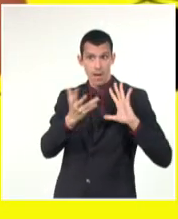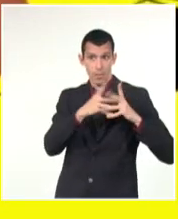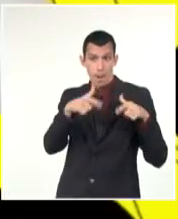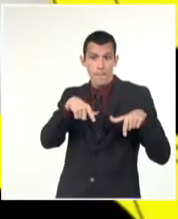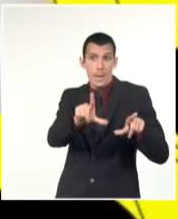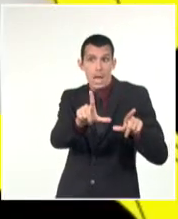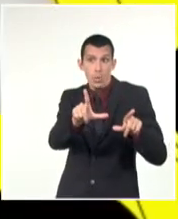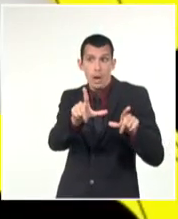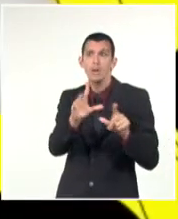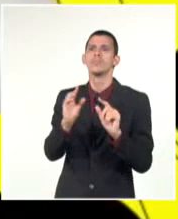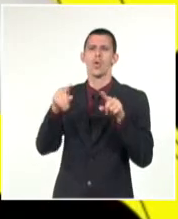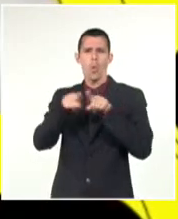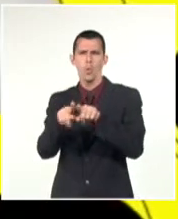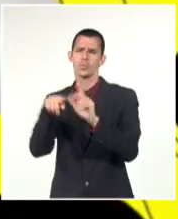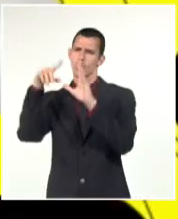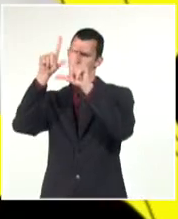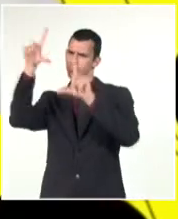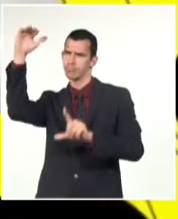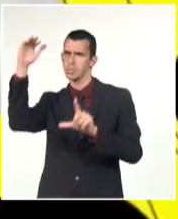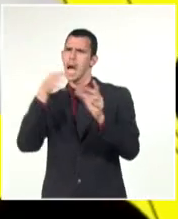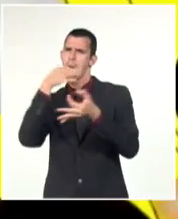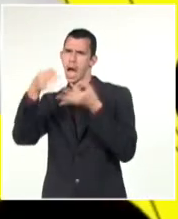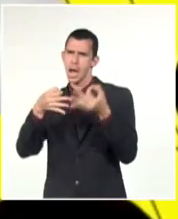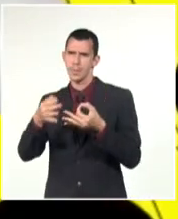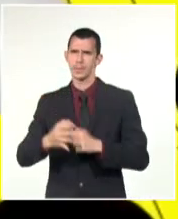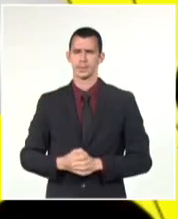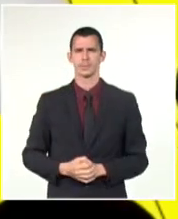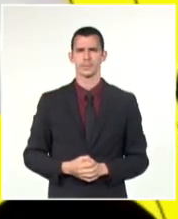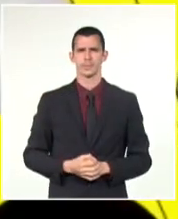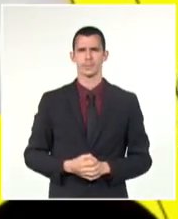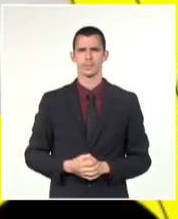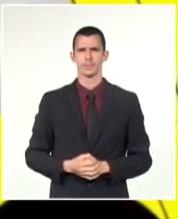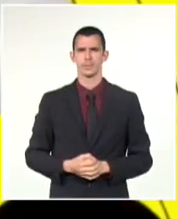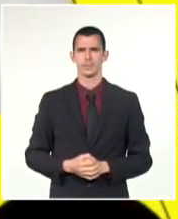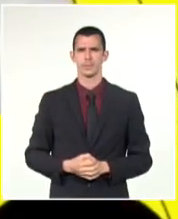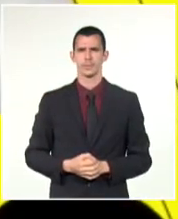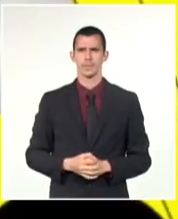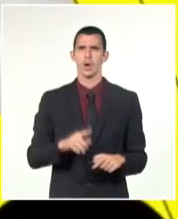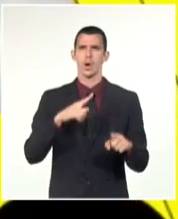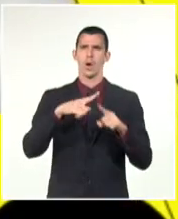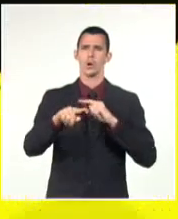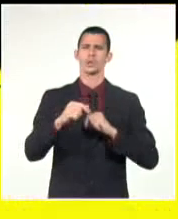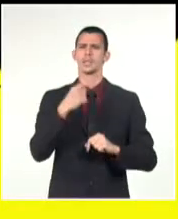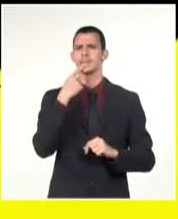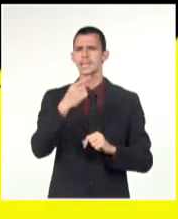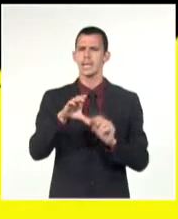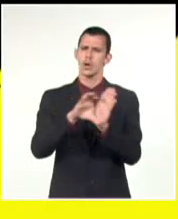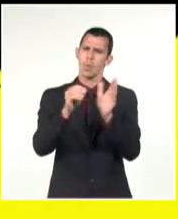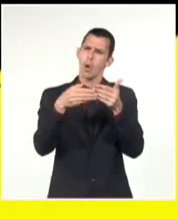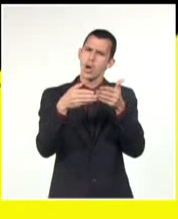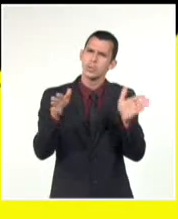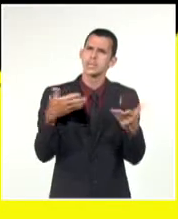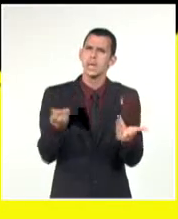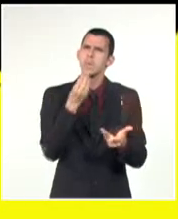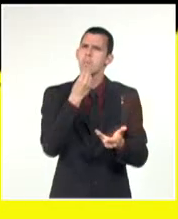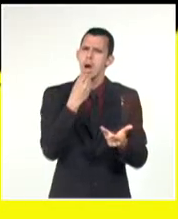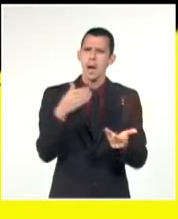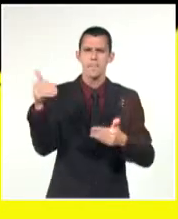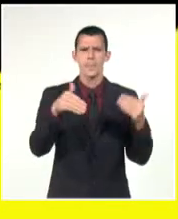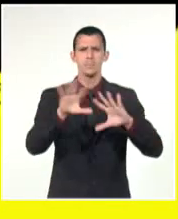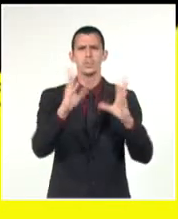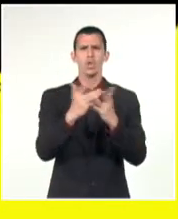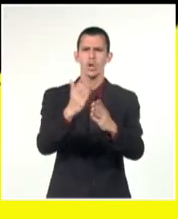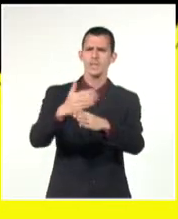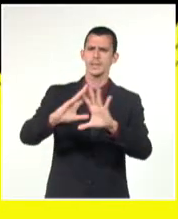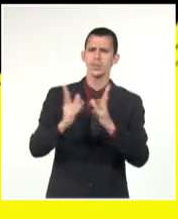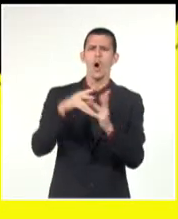Fondo de Fomento del Cine Cubano, un espacio que ha enriquecido notablemente la producción audiovisual de jóvenes y consagrados creadores y que cerrará